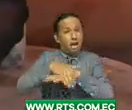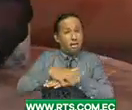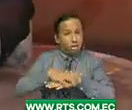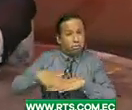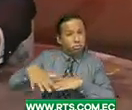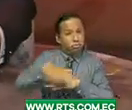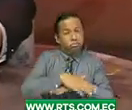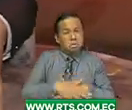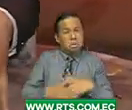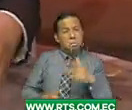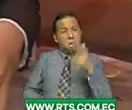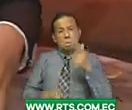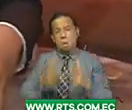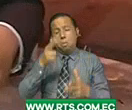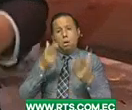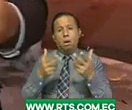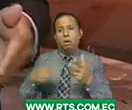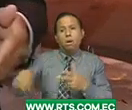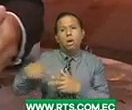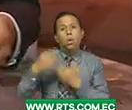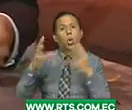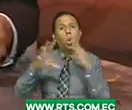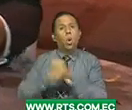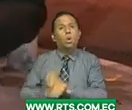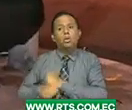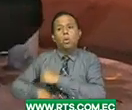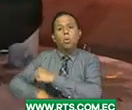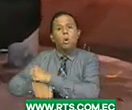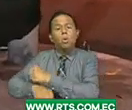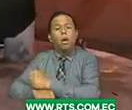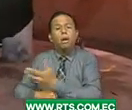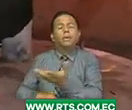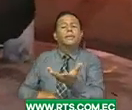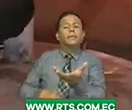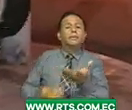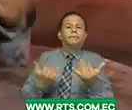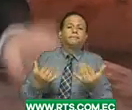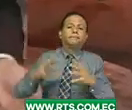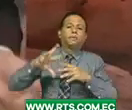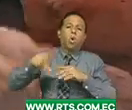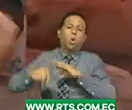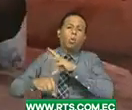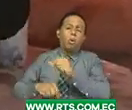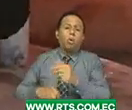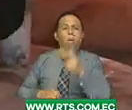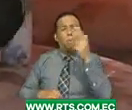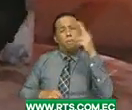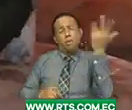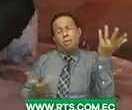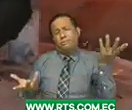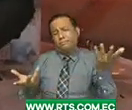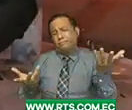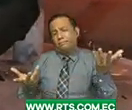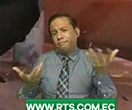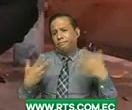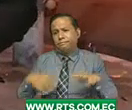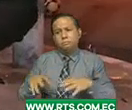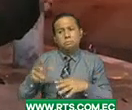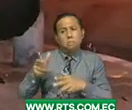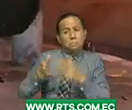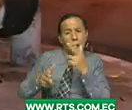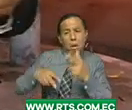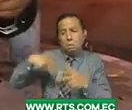Salen a jugar en la noche y, lamentablemente, se les llevan los teléfonos celulares, realizan disparos. Afortunadamente, no hubo